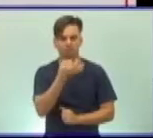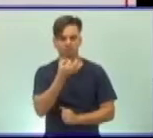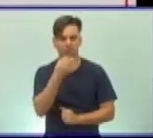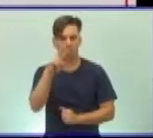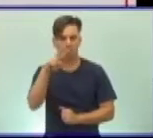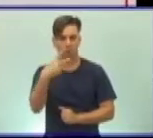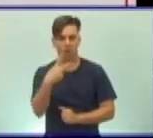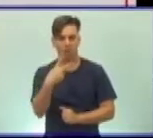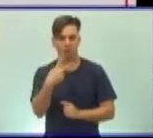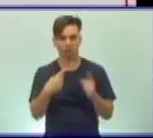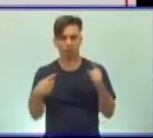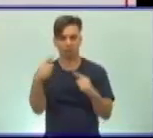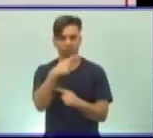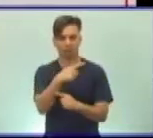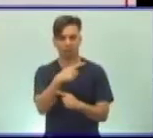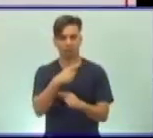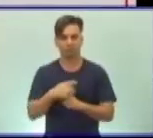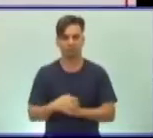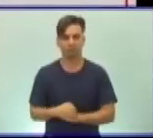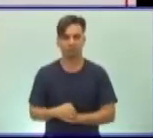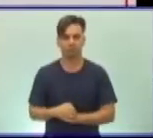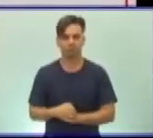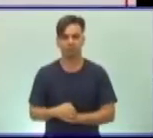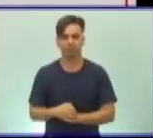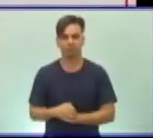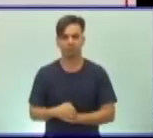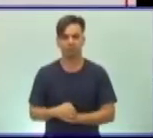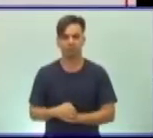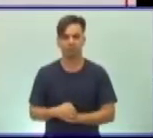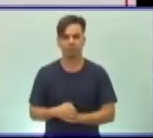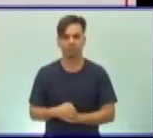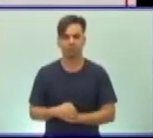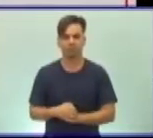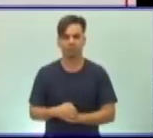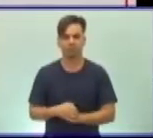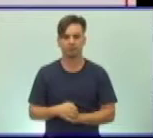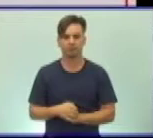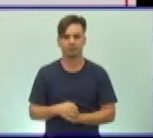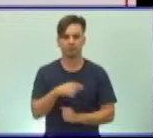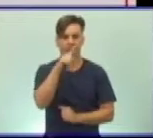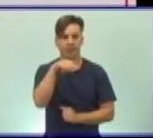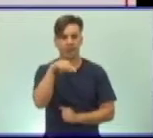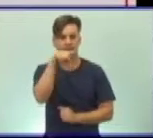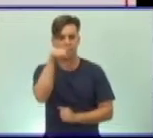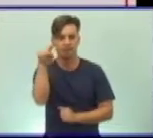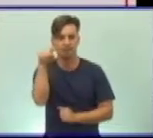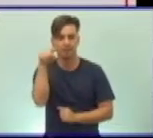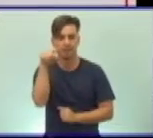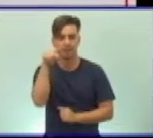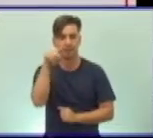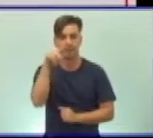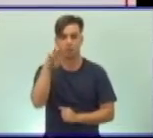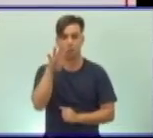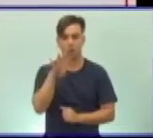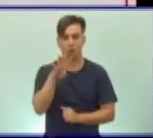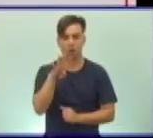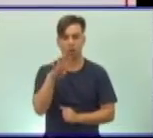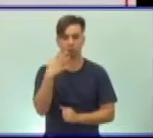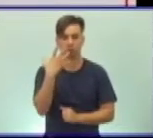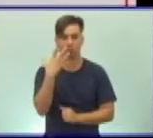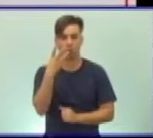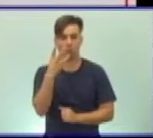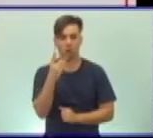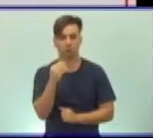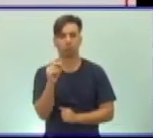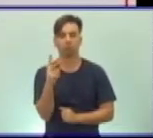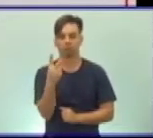inversa, la radicación, calcular la raíz de 4, que es 2. Correcto, entonces ya